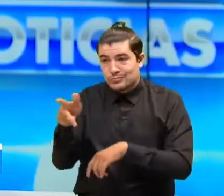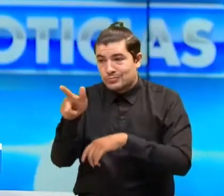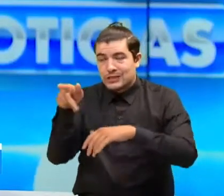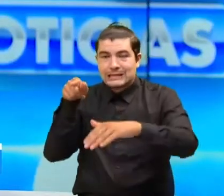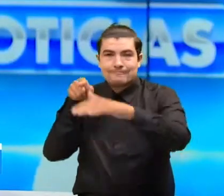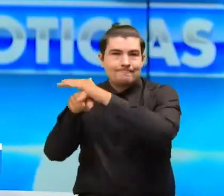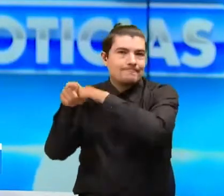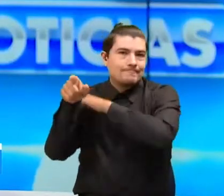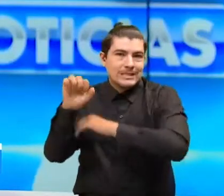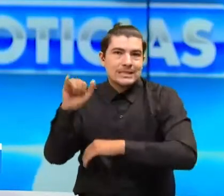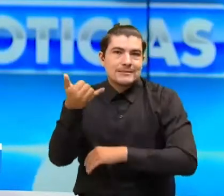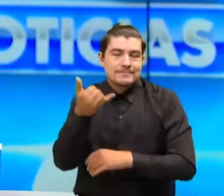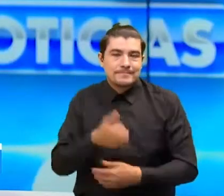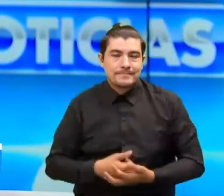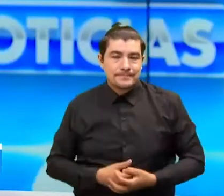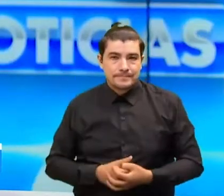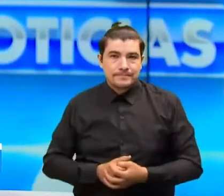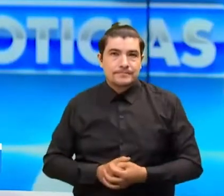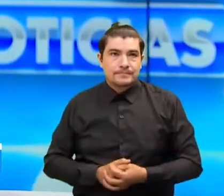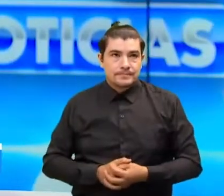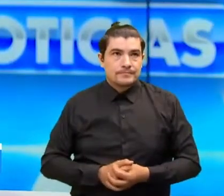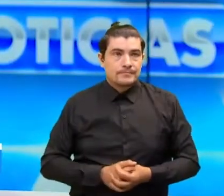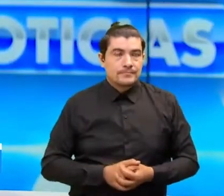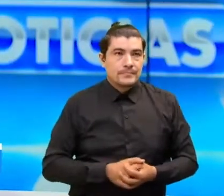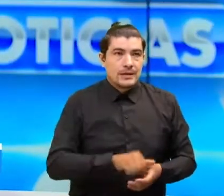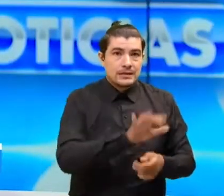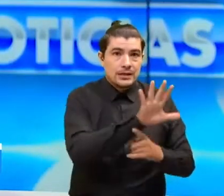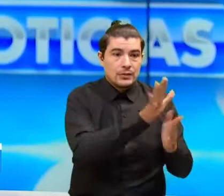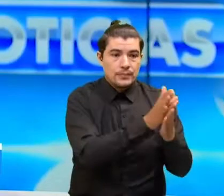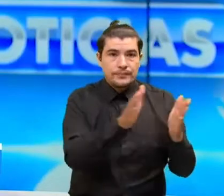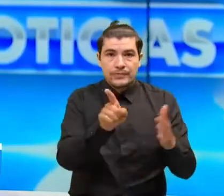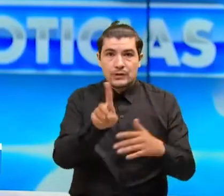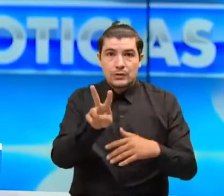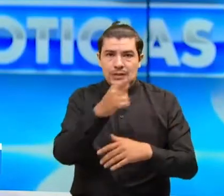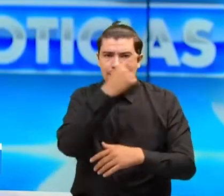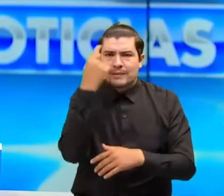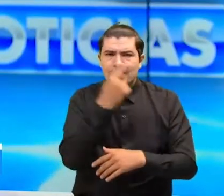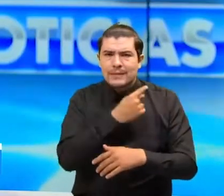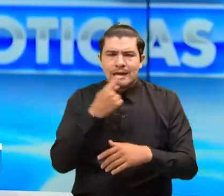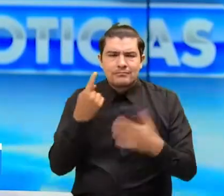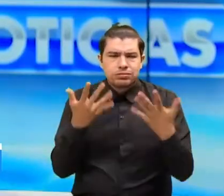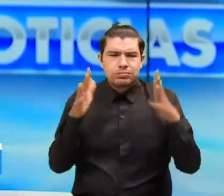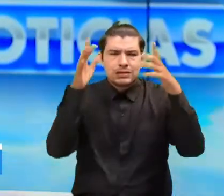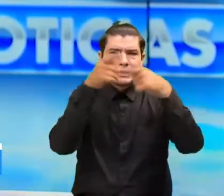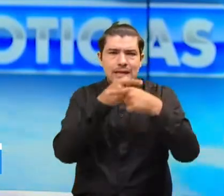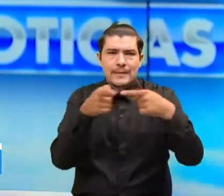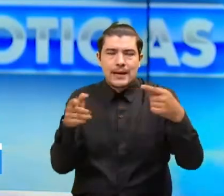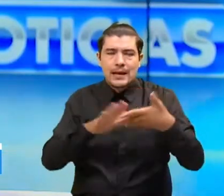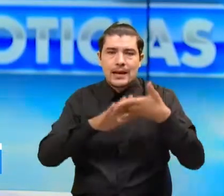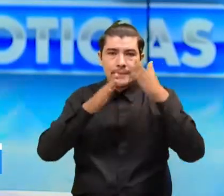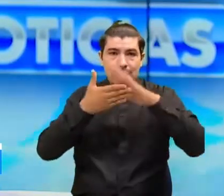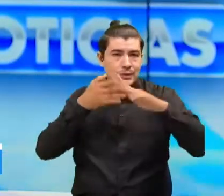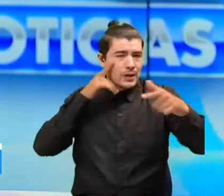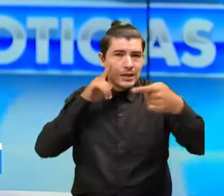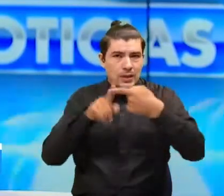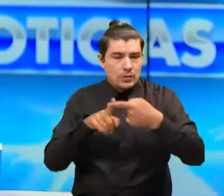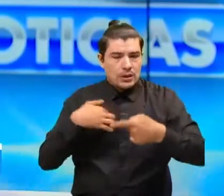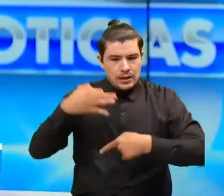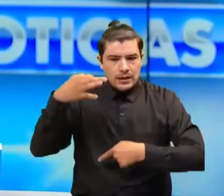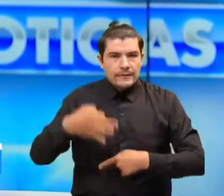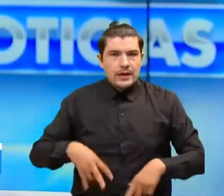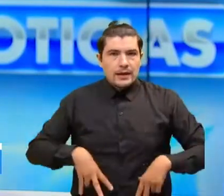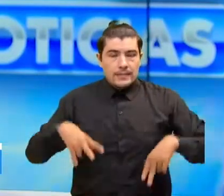Y desde el 5 hasta el 12 de septiembre se celebra la Semana por la Paz. Su objetivo es dar a conocer el esfuerzo que dignifica la vida en el país y en el